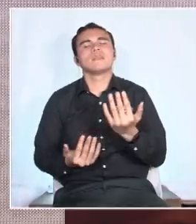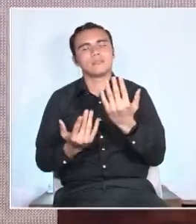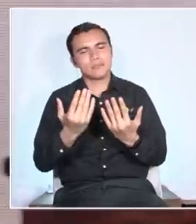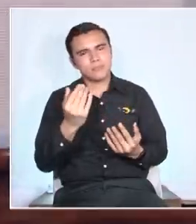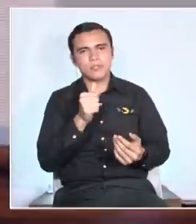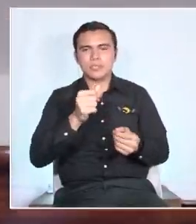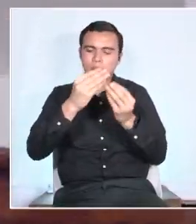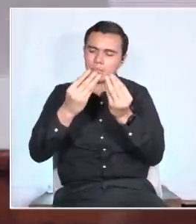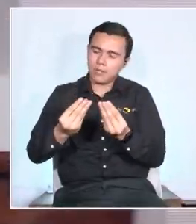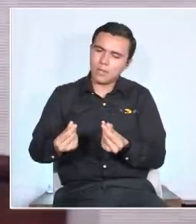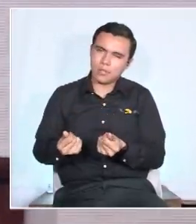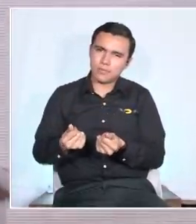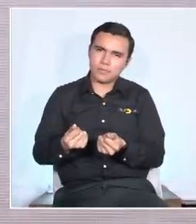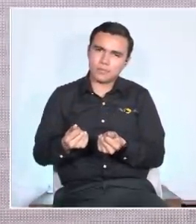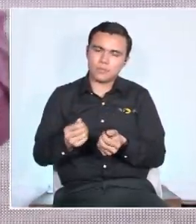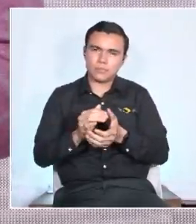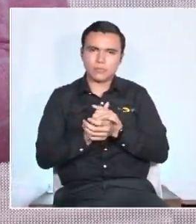No dejes que el fuego se apague.